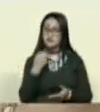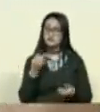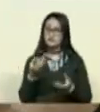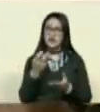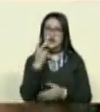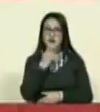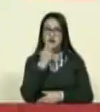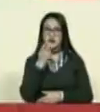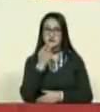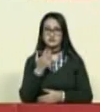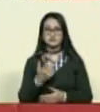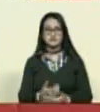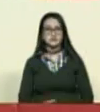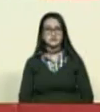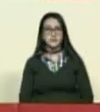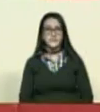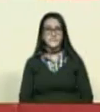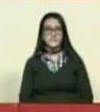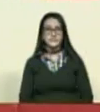inglés.